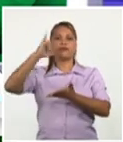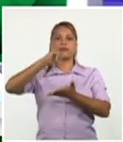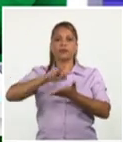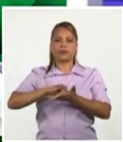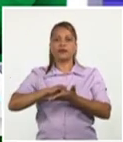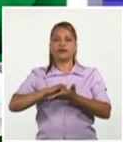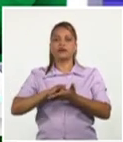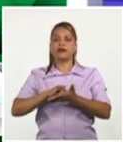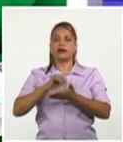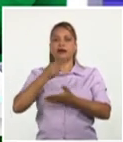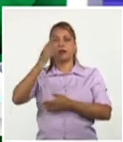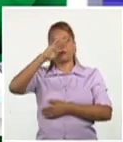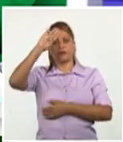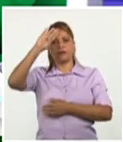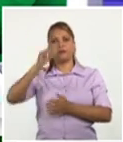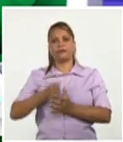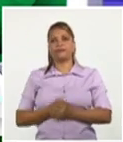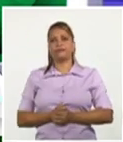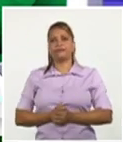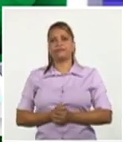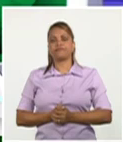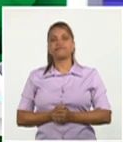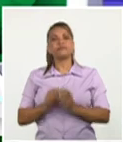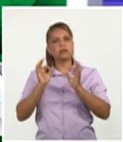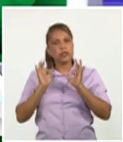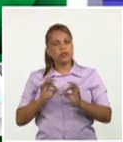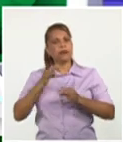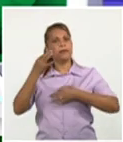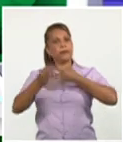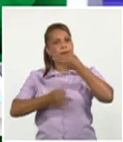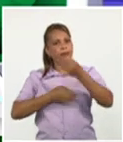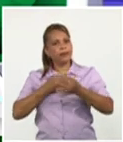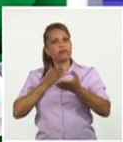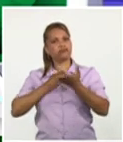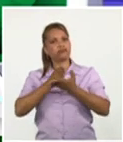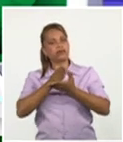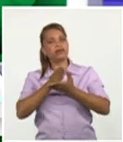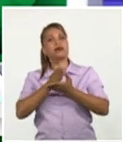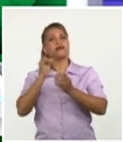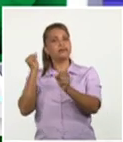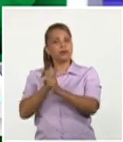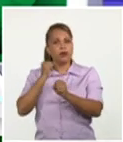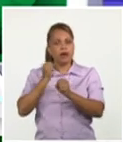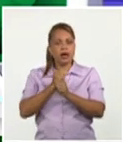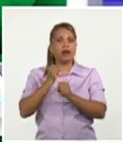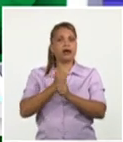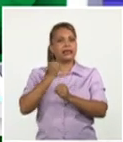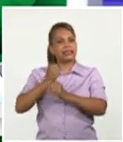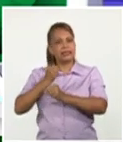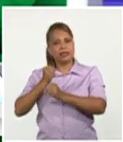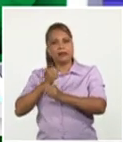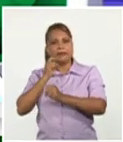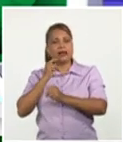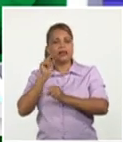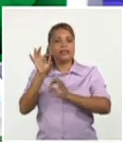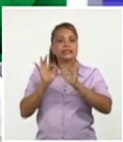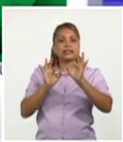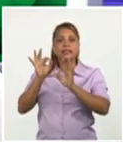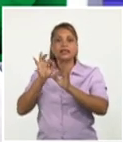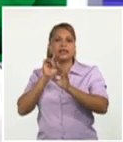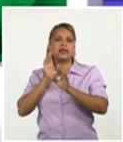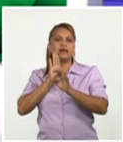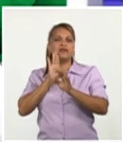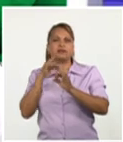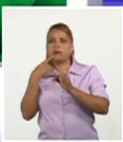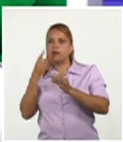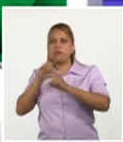territorio. Como siempre digo, se trabaja todavía en la mañana para precisar la fuente de infección